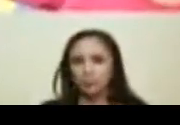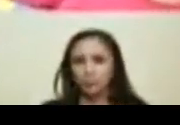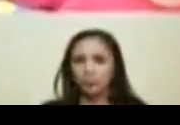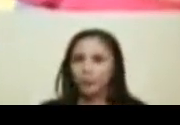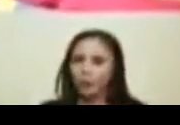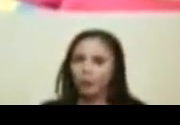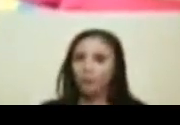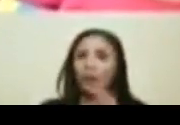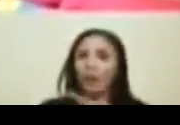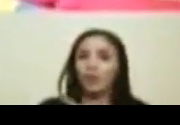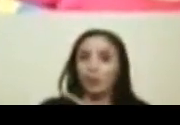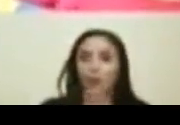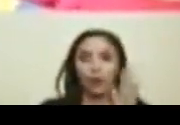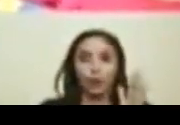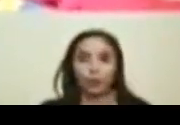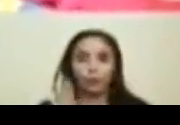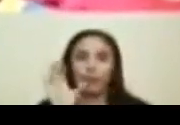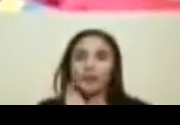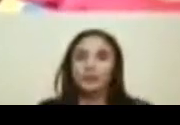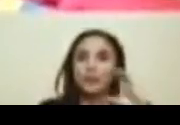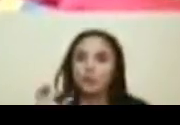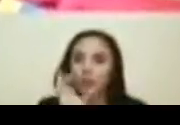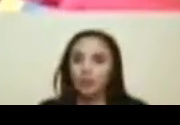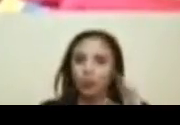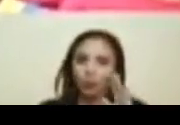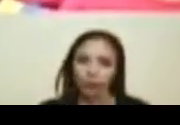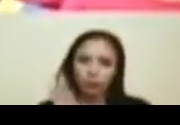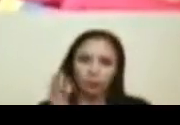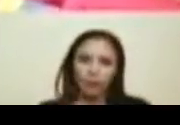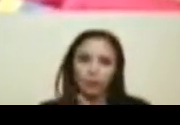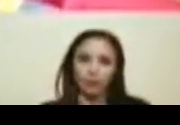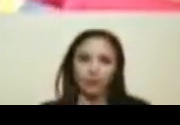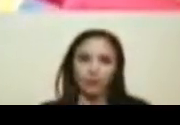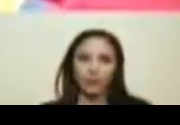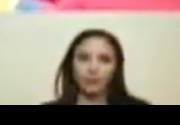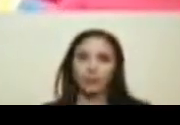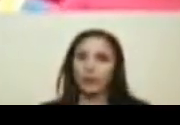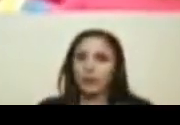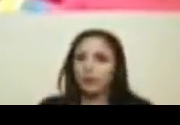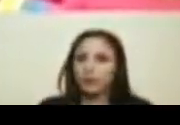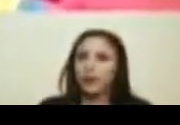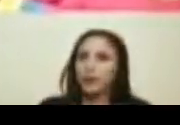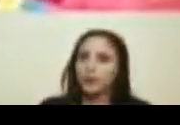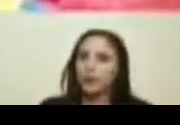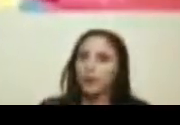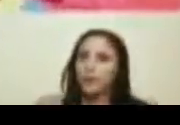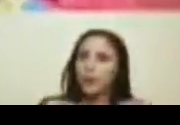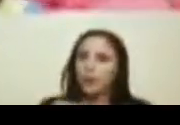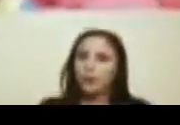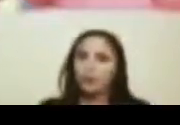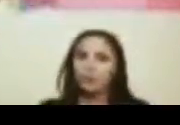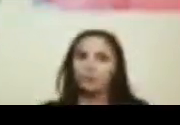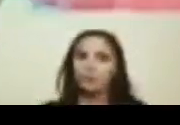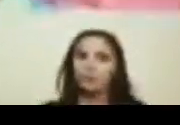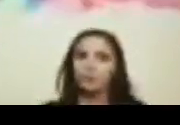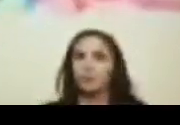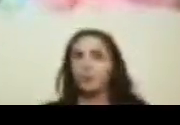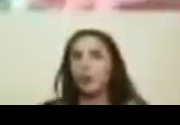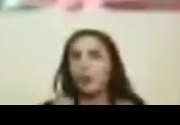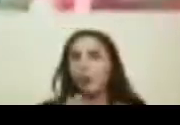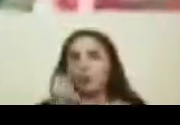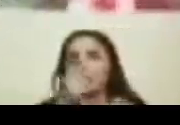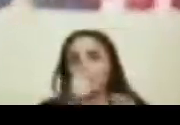avances tecnológicos científicos que hay que consolidar son muchos los logros de